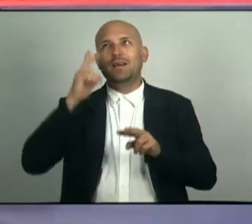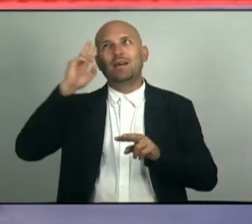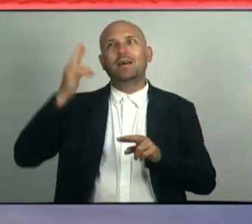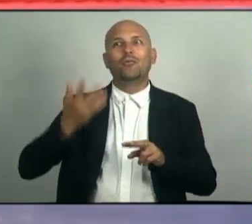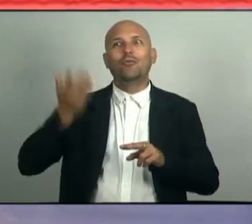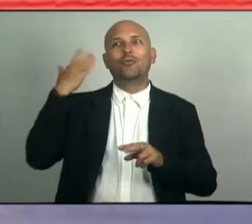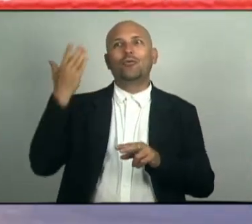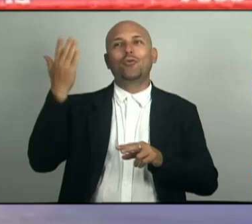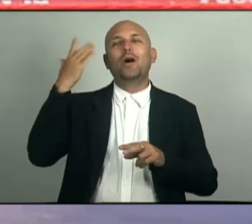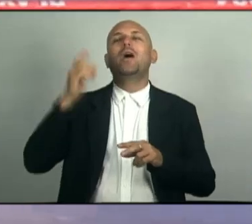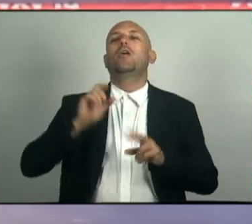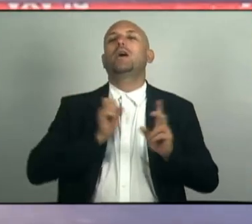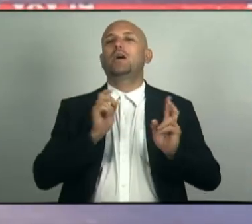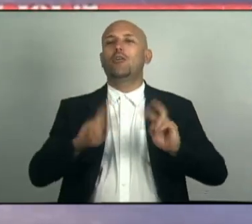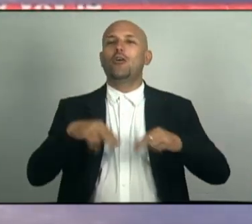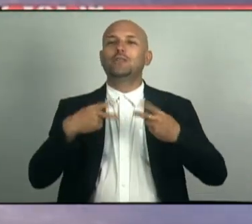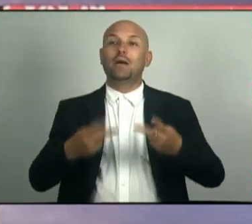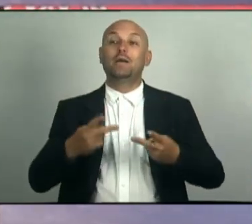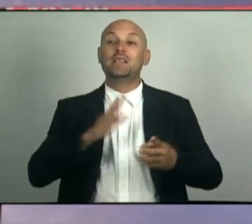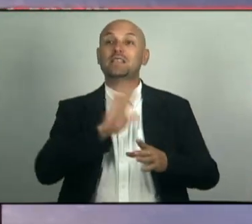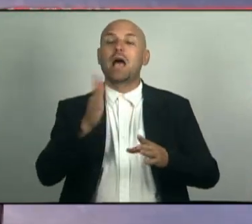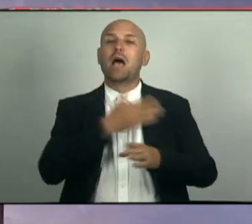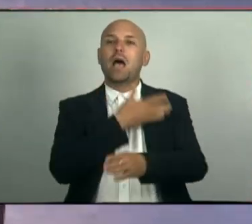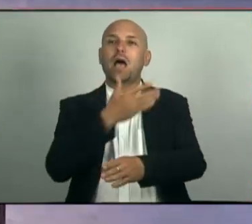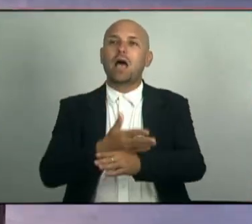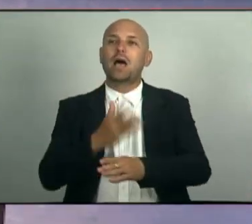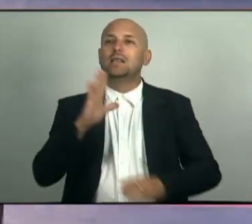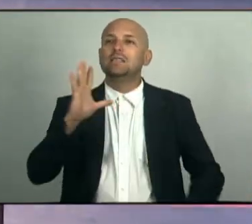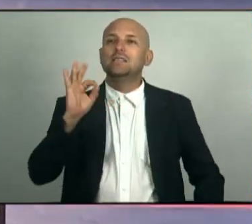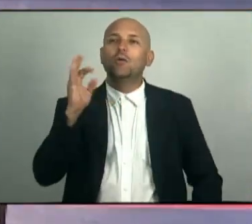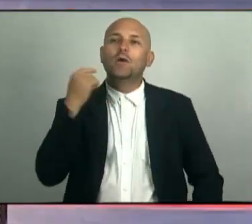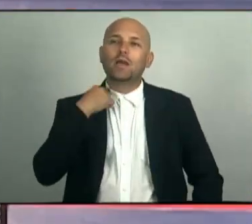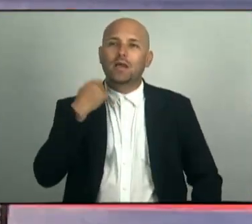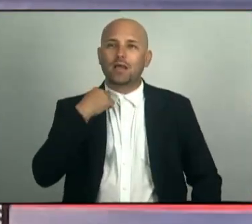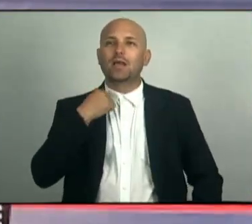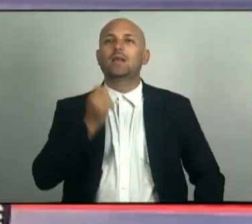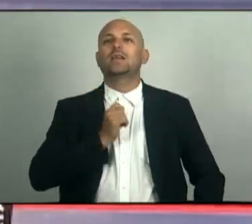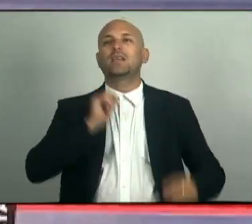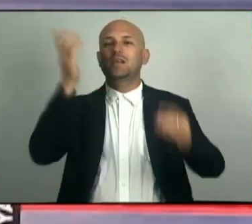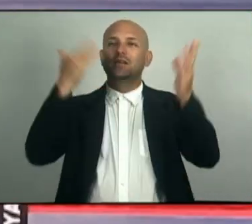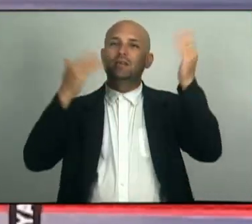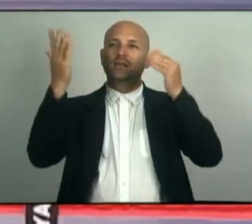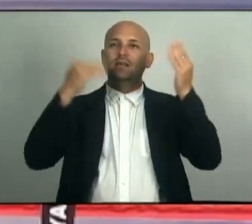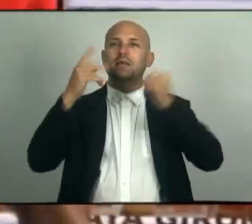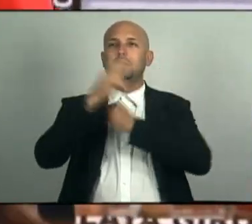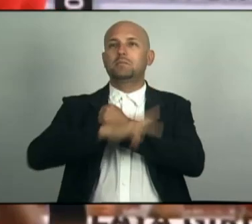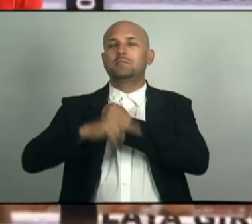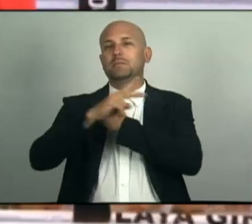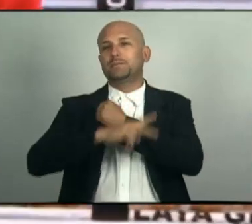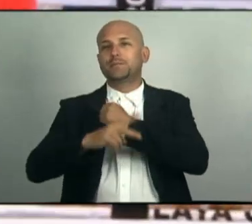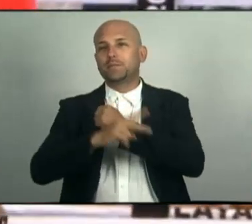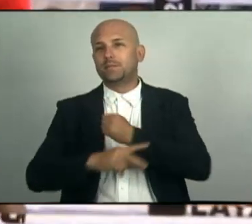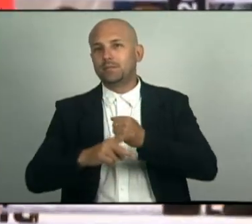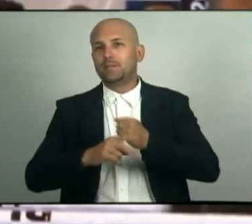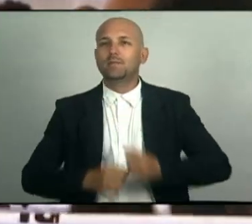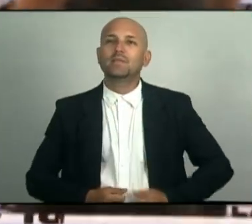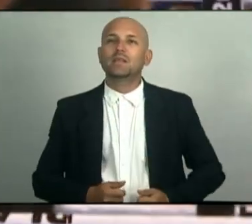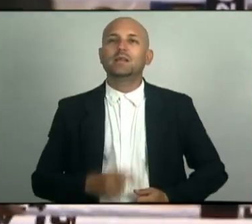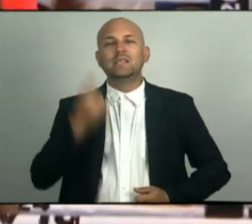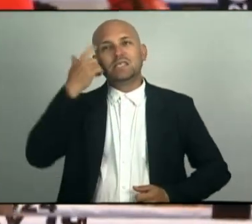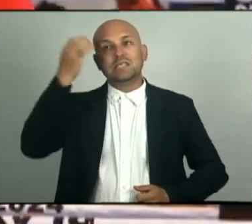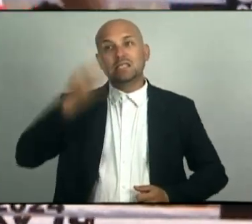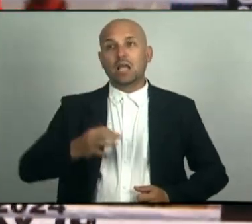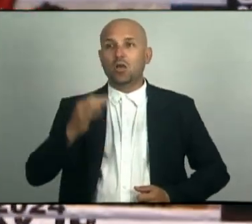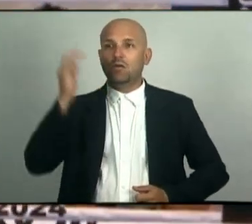entonces según declaró el presidente de la Federación de este deporte Alberto puck de La Barca al diario hit seguros son de esperar para el